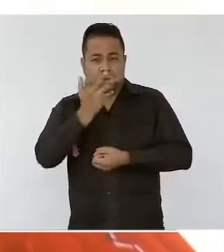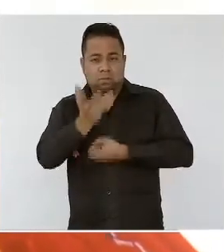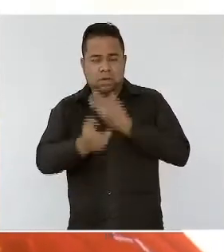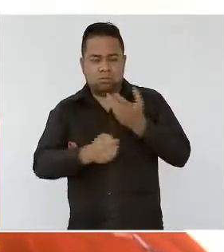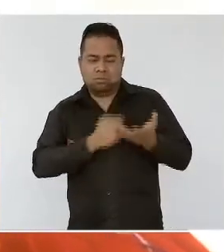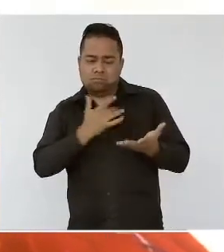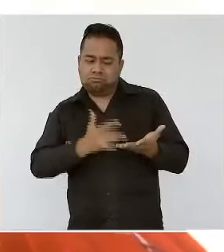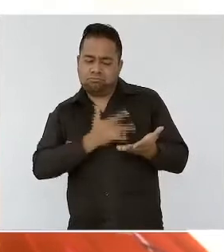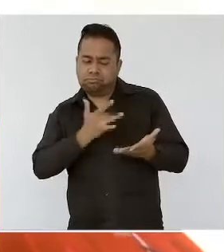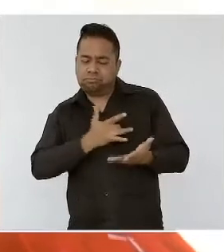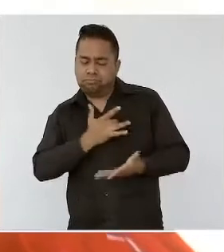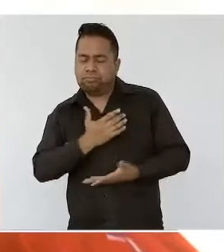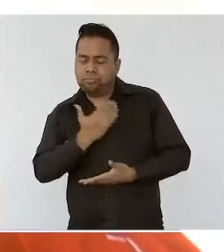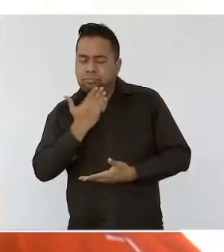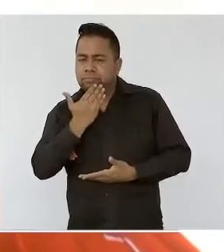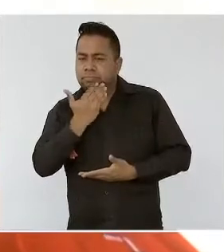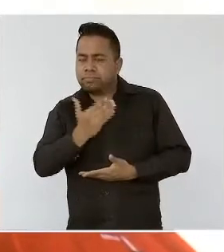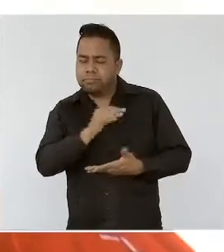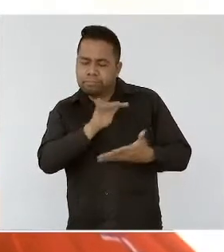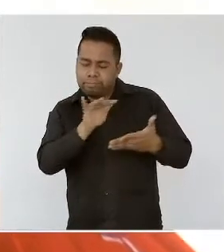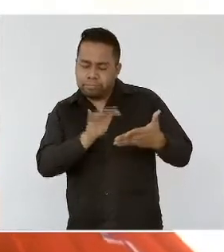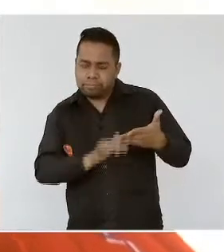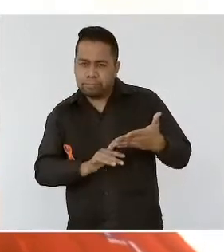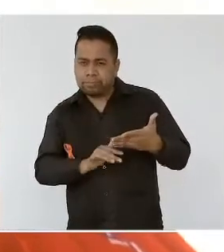agradables, que son